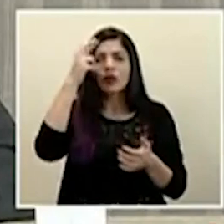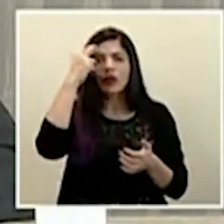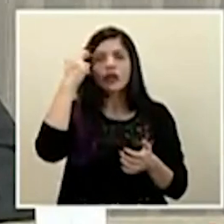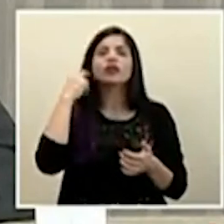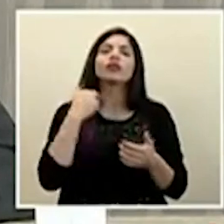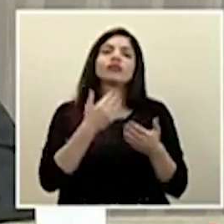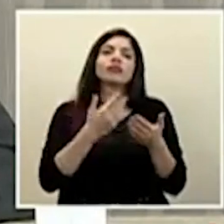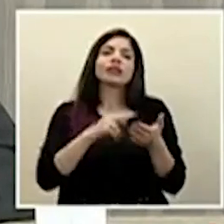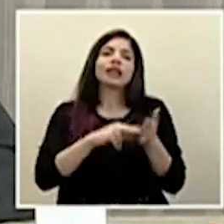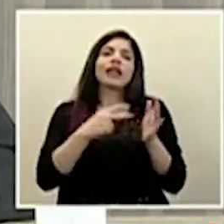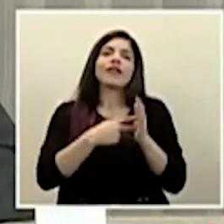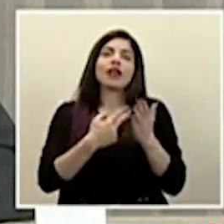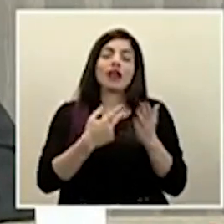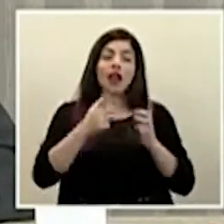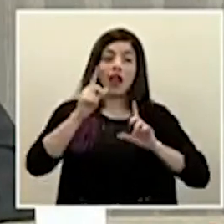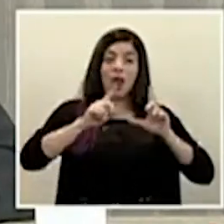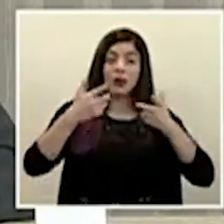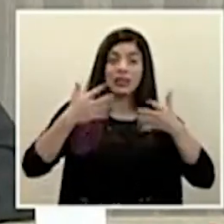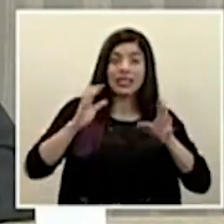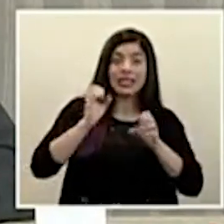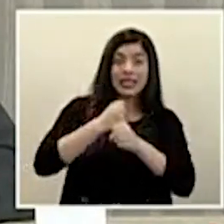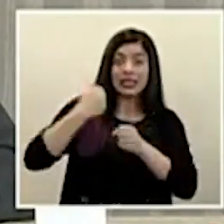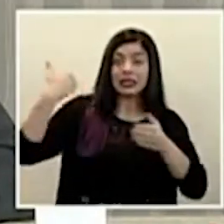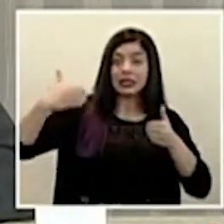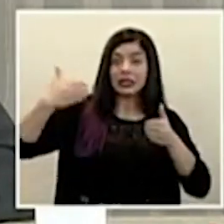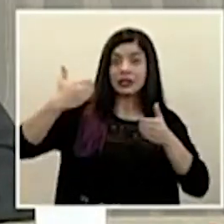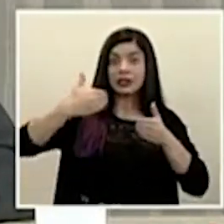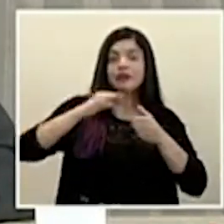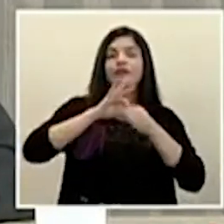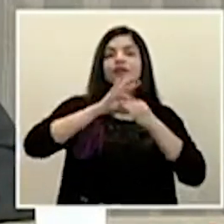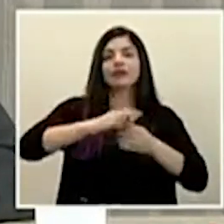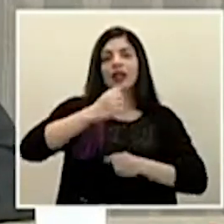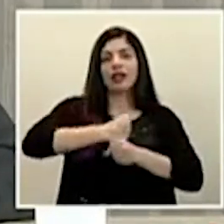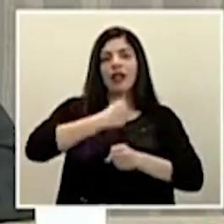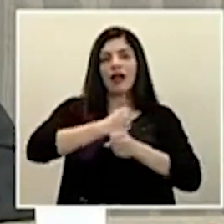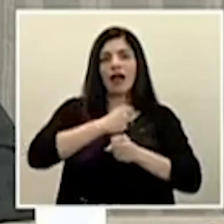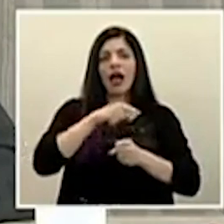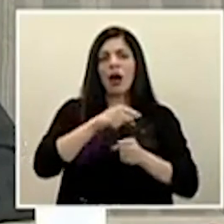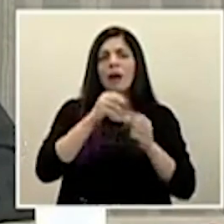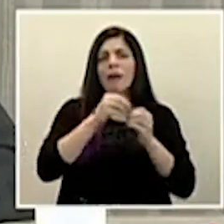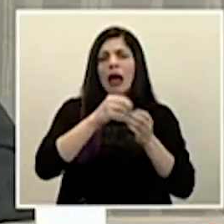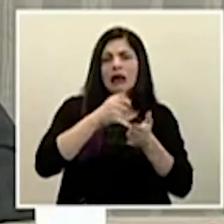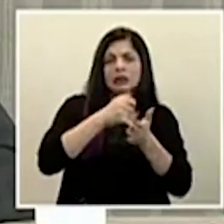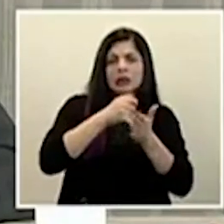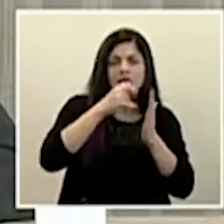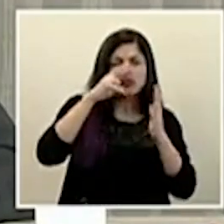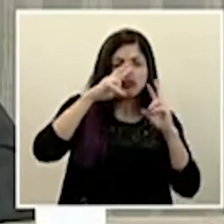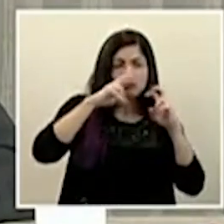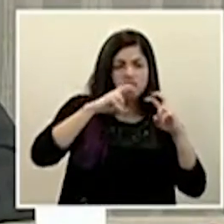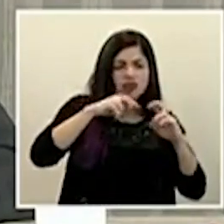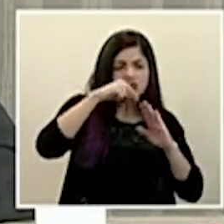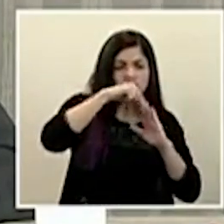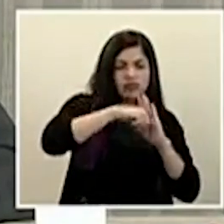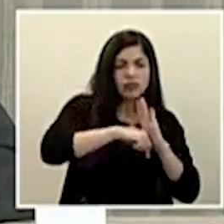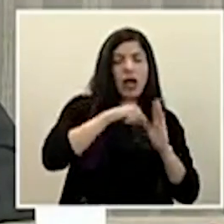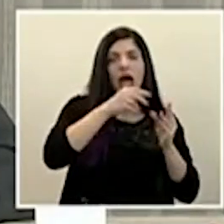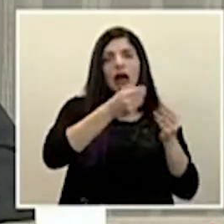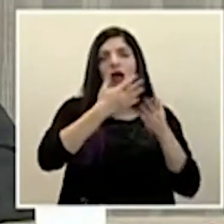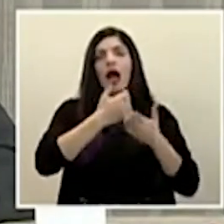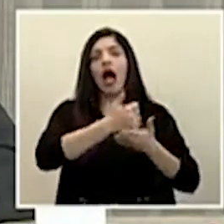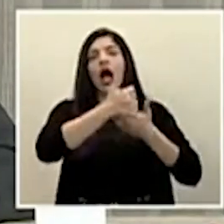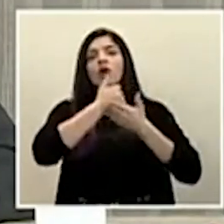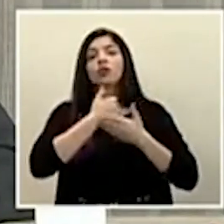indica que las pruebas que se han hecho corresponden con la definición operativa, que es bastante sensible y que ya hemos indicado incluso que trabajamos